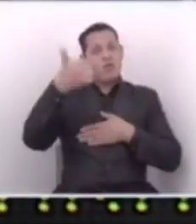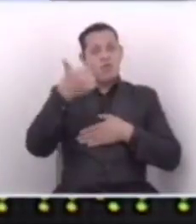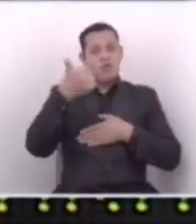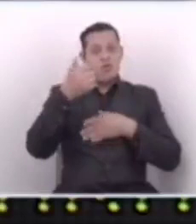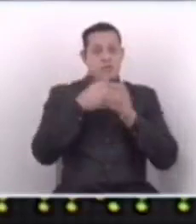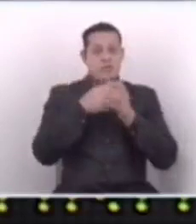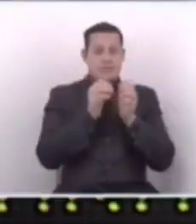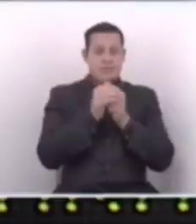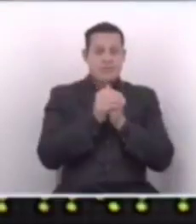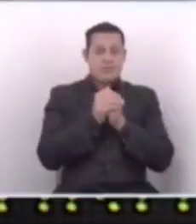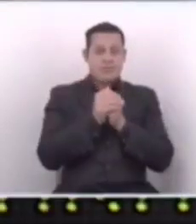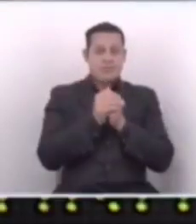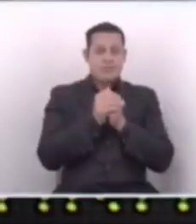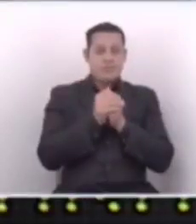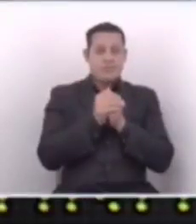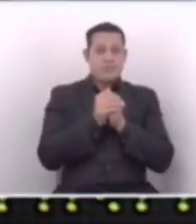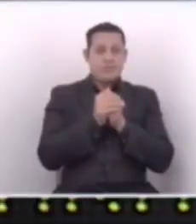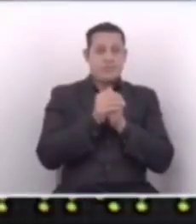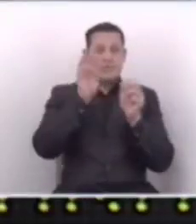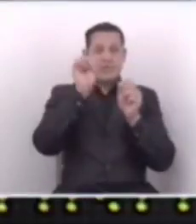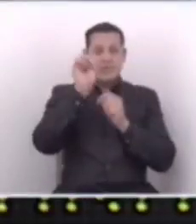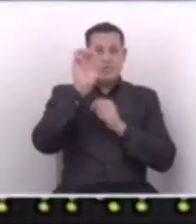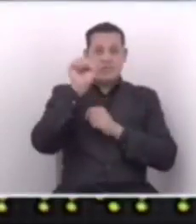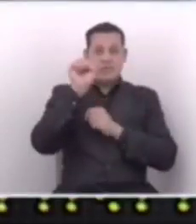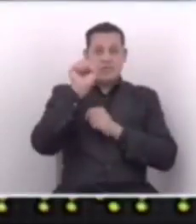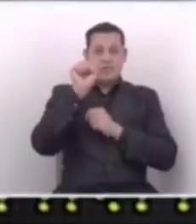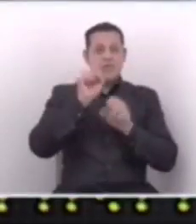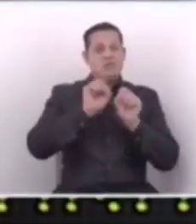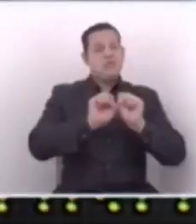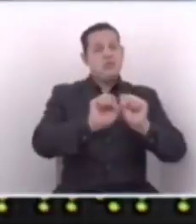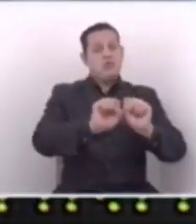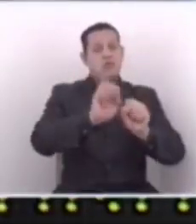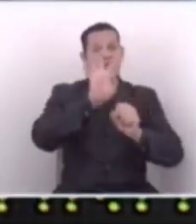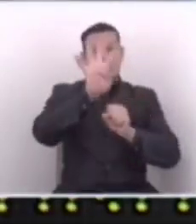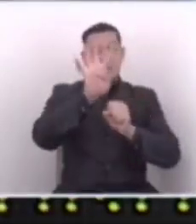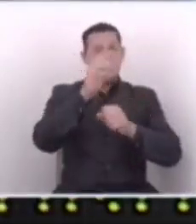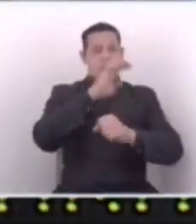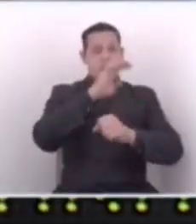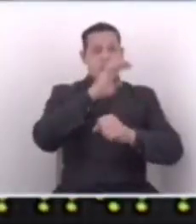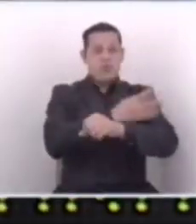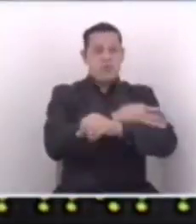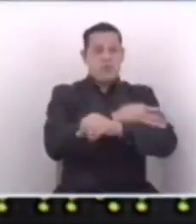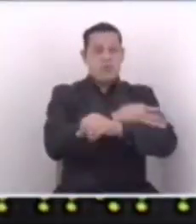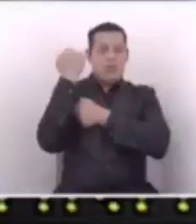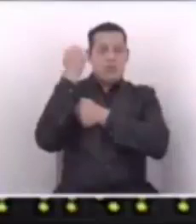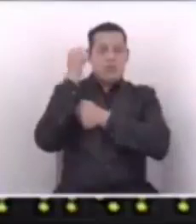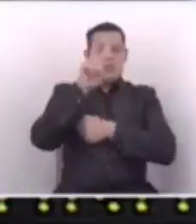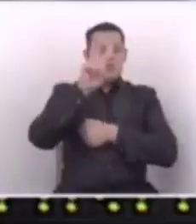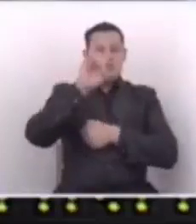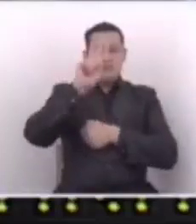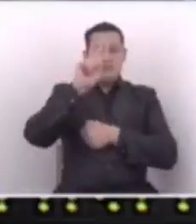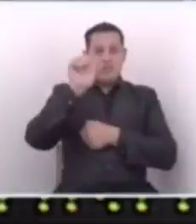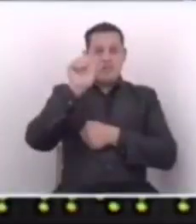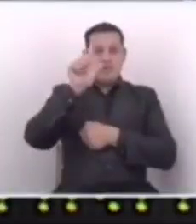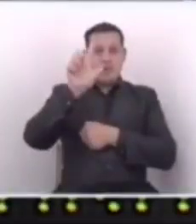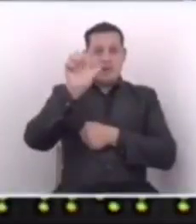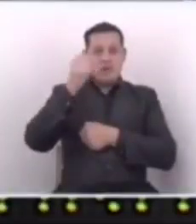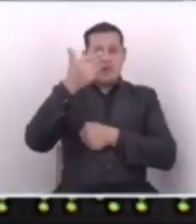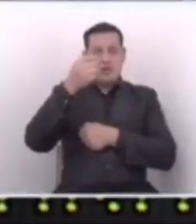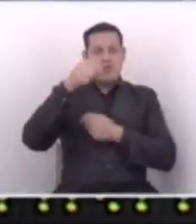Otro caso. Así mató la MS con lujo de barbarie a 4 soldados en Vistalago y Lopango.